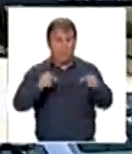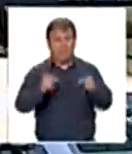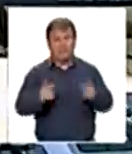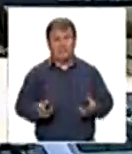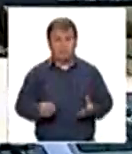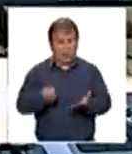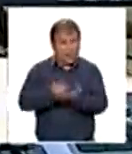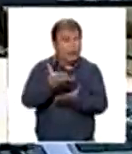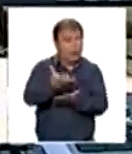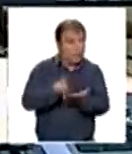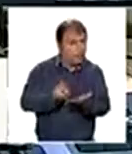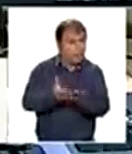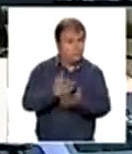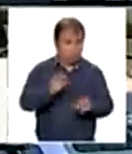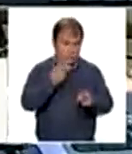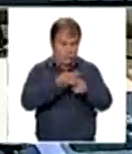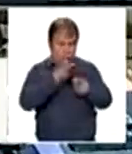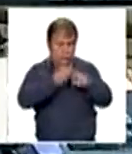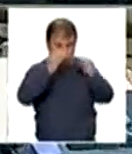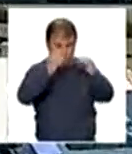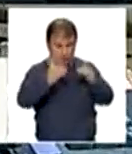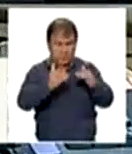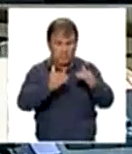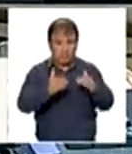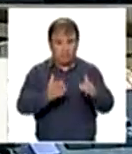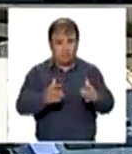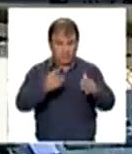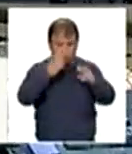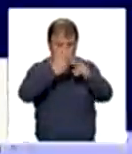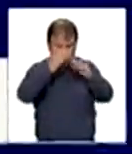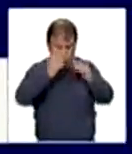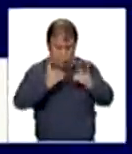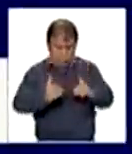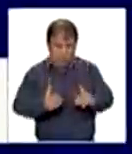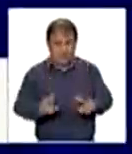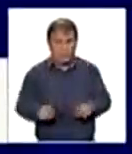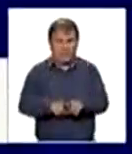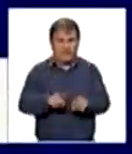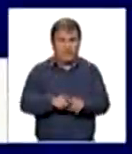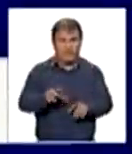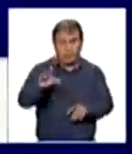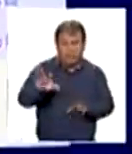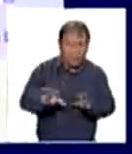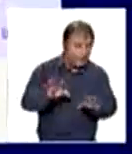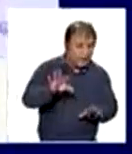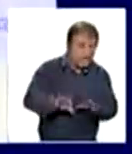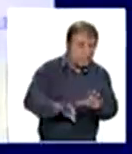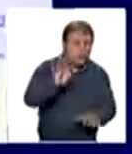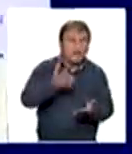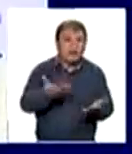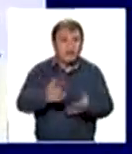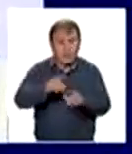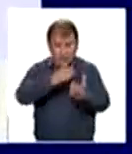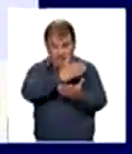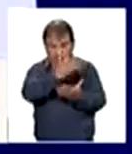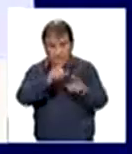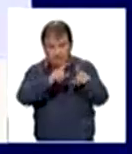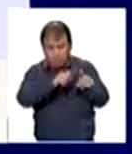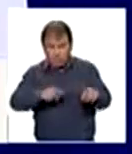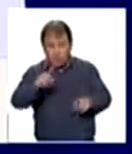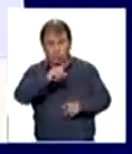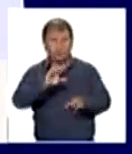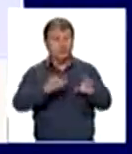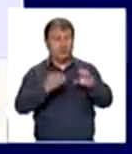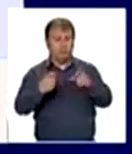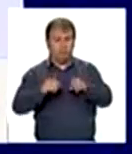ver, acá salen sus nombres. Automáticamente salen los nombres del usuario y aquí vamos a seleccionar, ¿verdad? En esta parte de acá, cuando él pone su